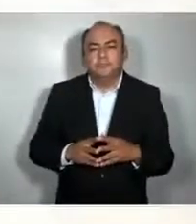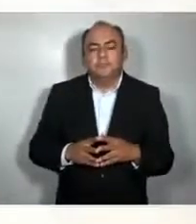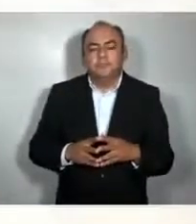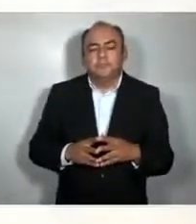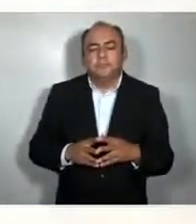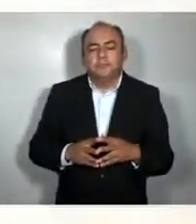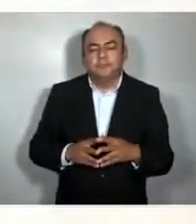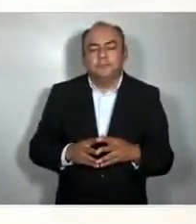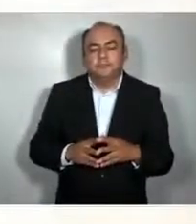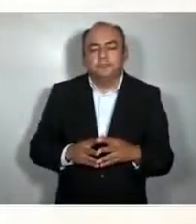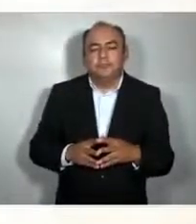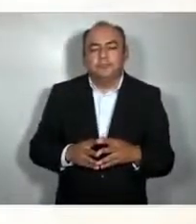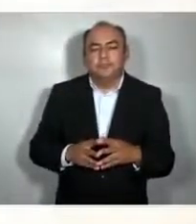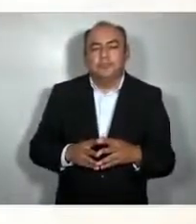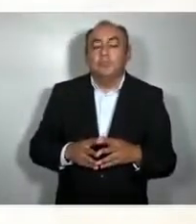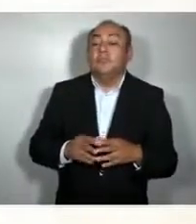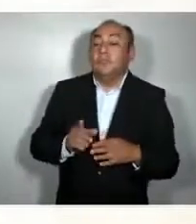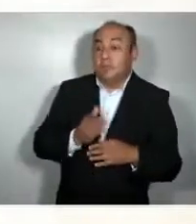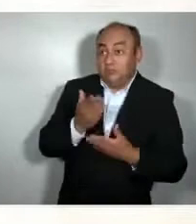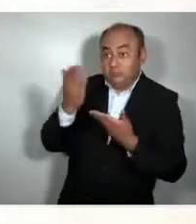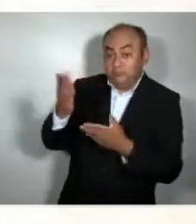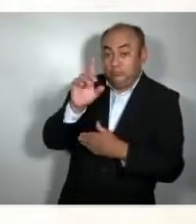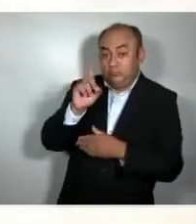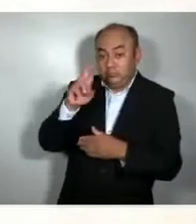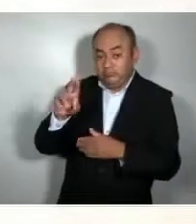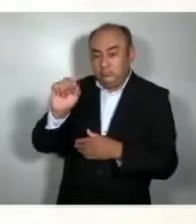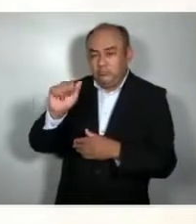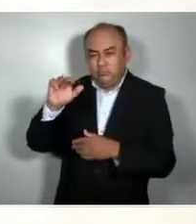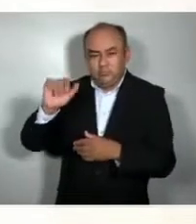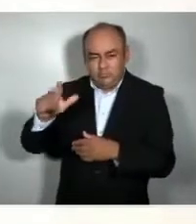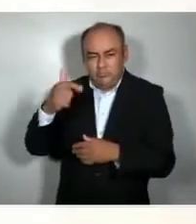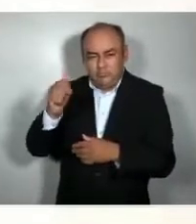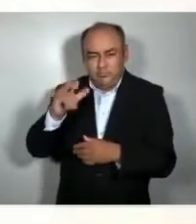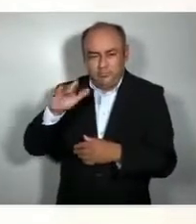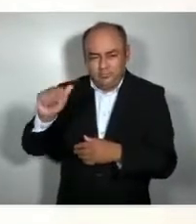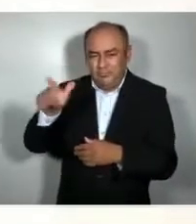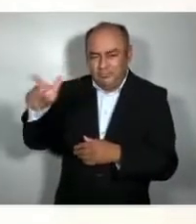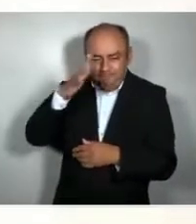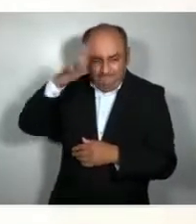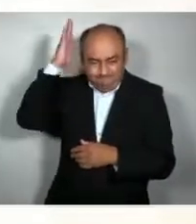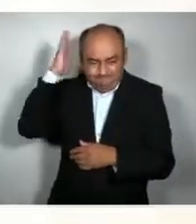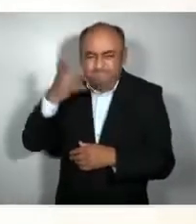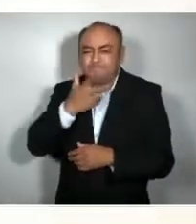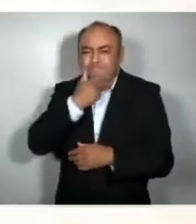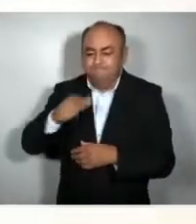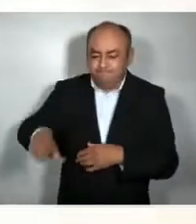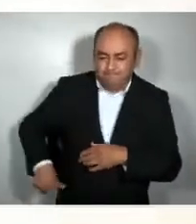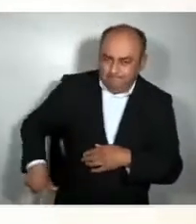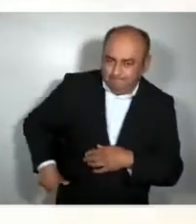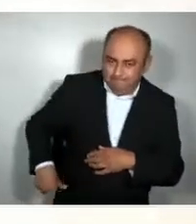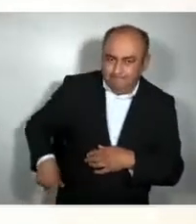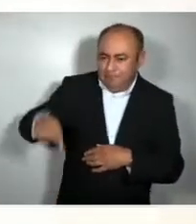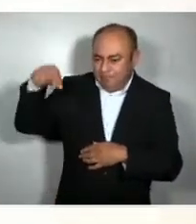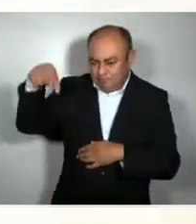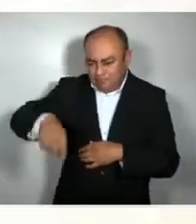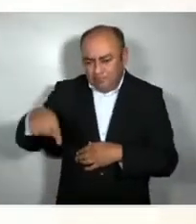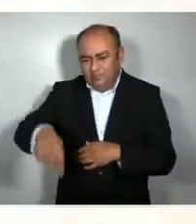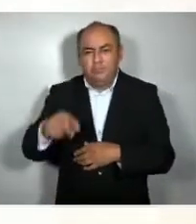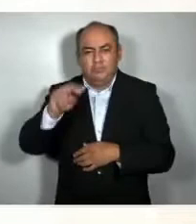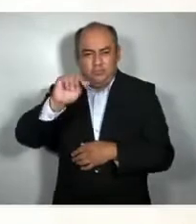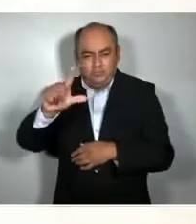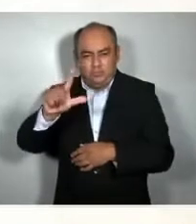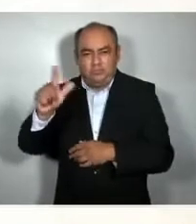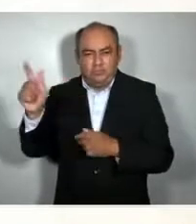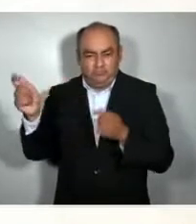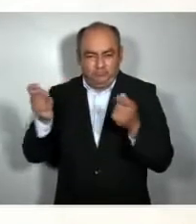Doctor Samuel García Sepúlveda, gobernador de este emprendedor